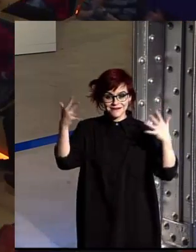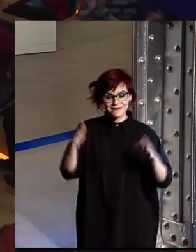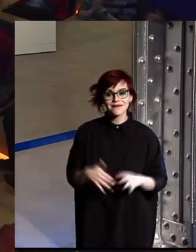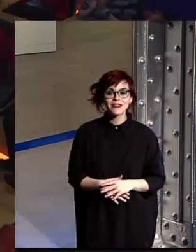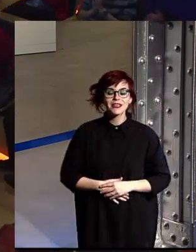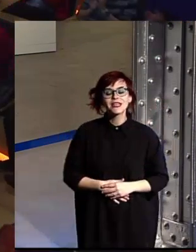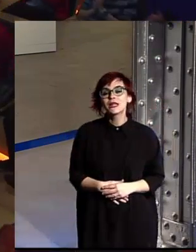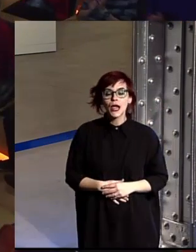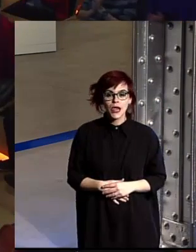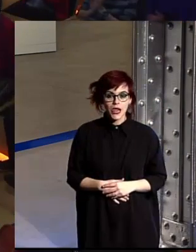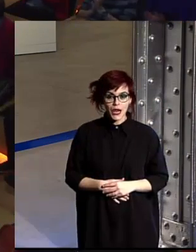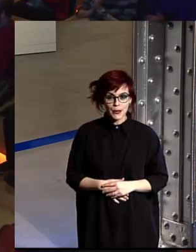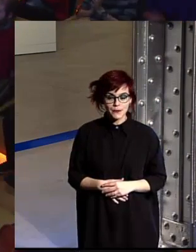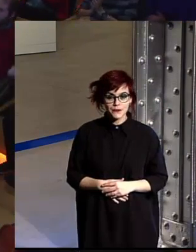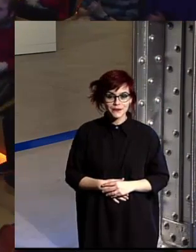Gracias, Lucas.